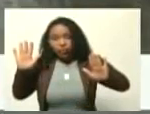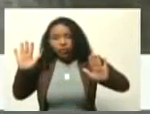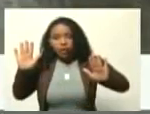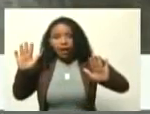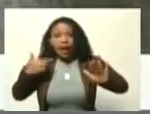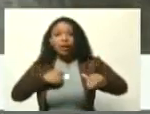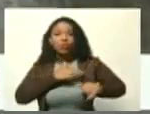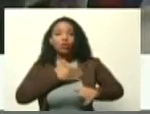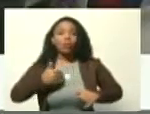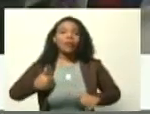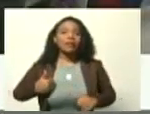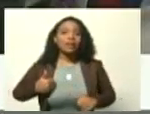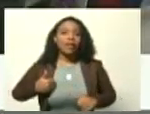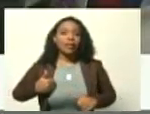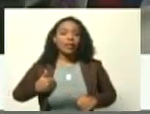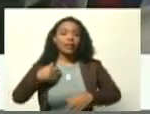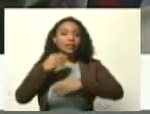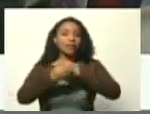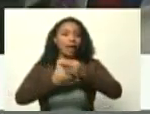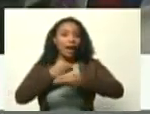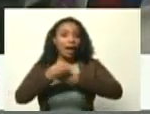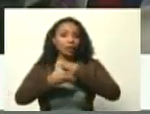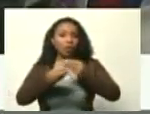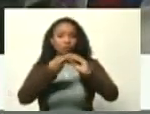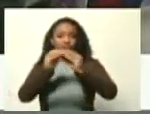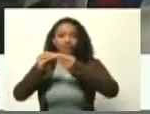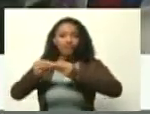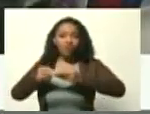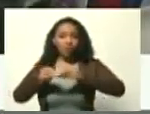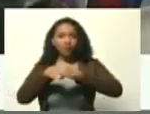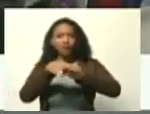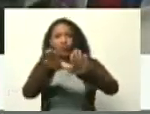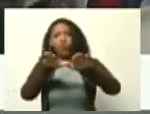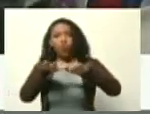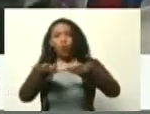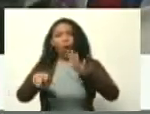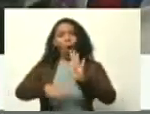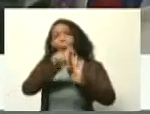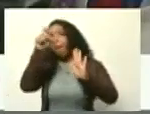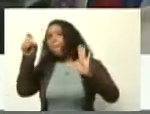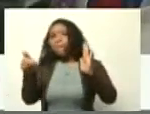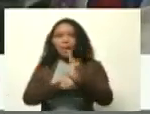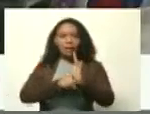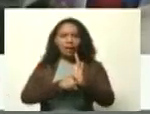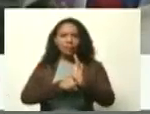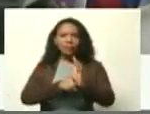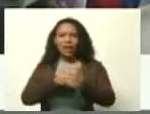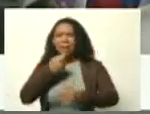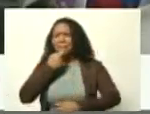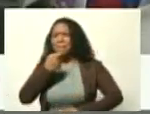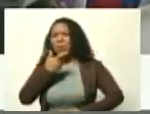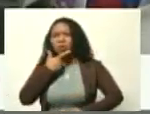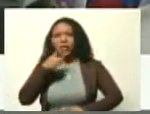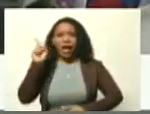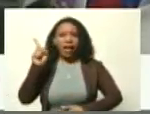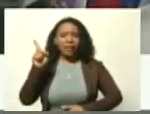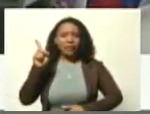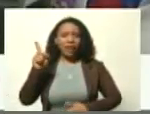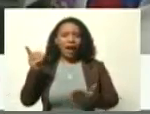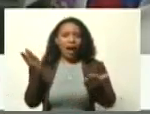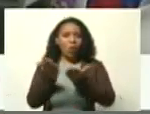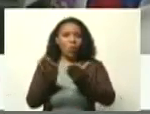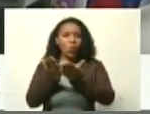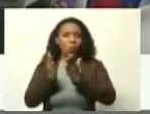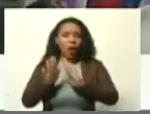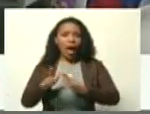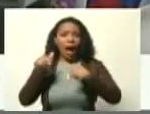nuestro querido presidente se reparó completamente. Hermosísima esta escuela. Aquí